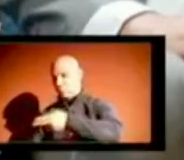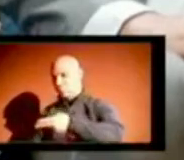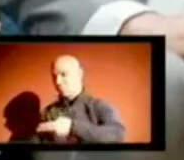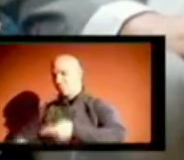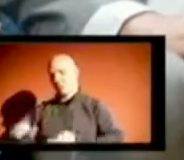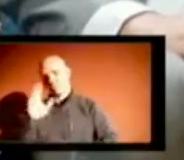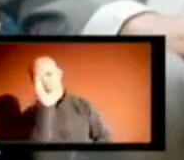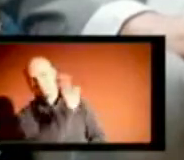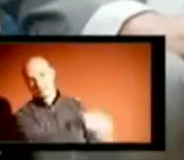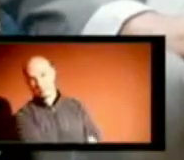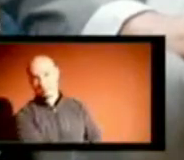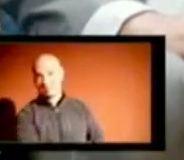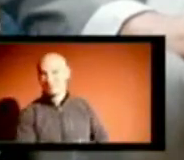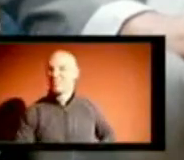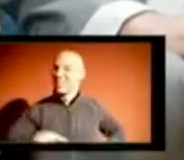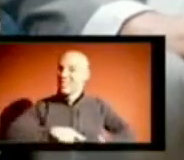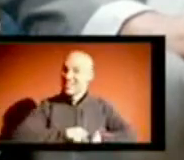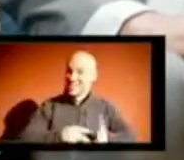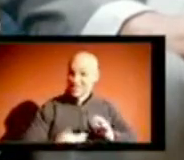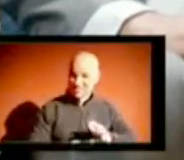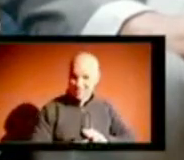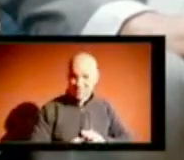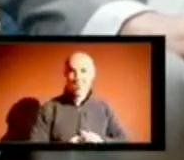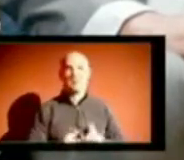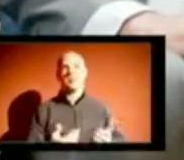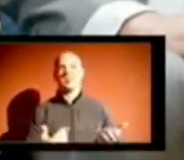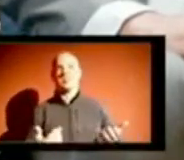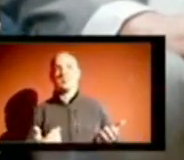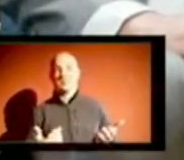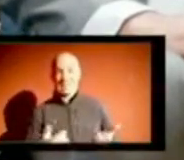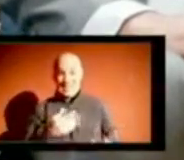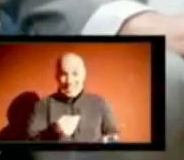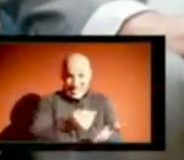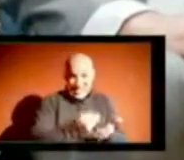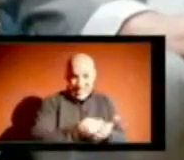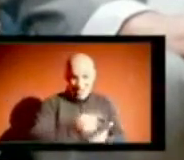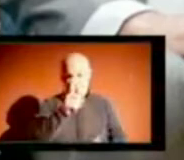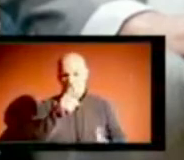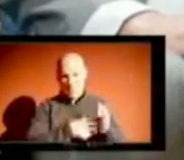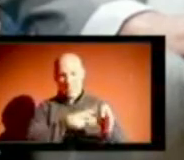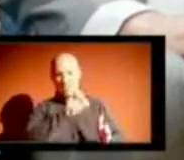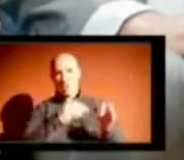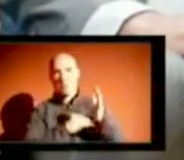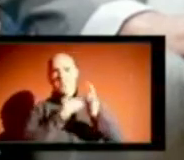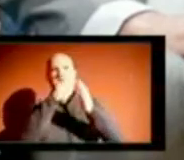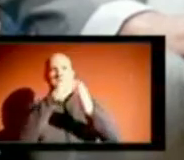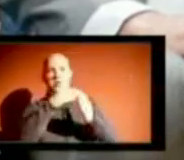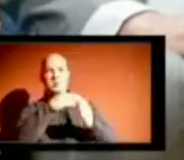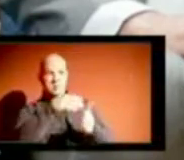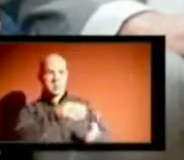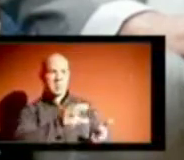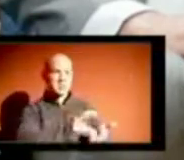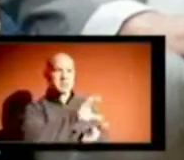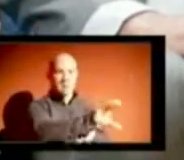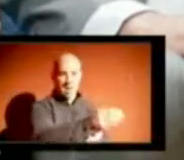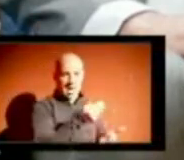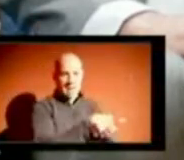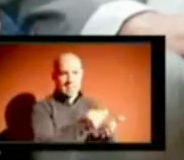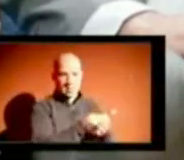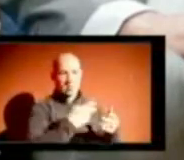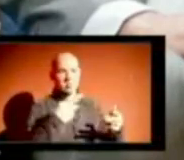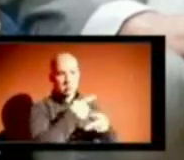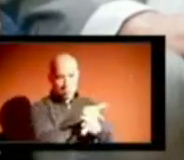esos 11.300 millones que se proyectan de impuestos al Fondo General se superen también por una cantidad